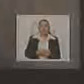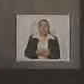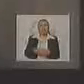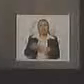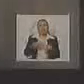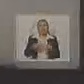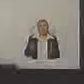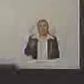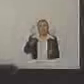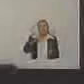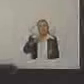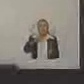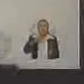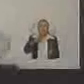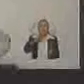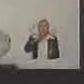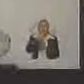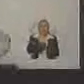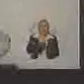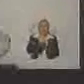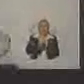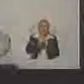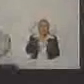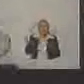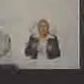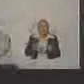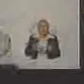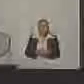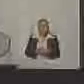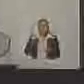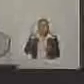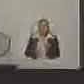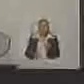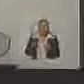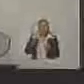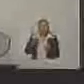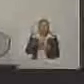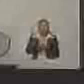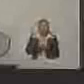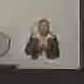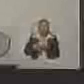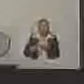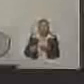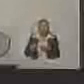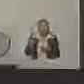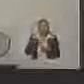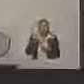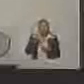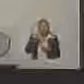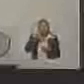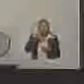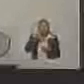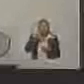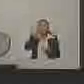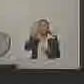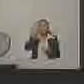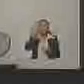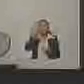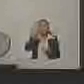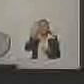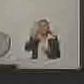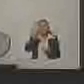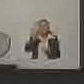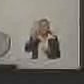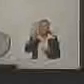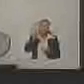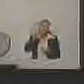Ortega. Adelante. Mil gracias. La falta de transparencia es un delito que no puede quedar en el olvido, ni